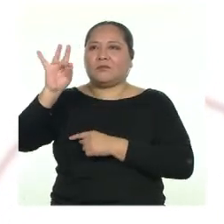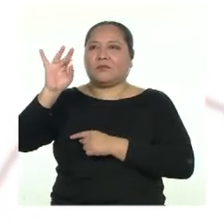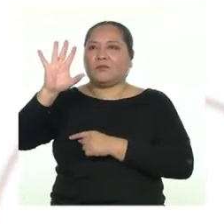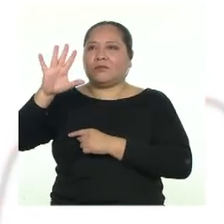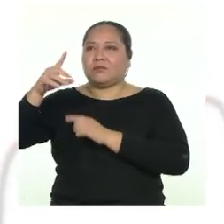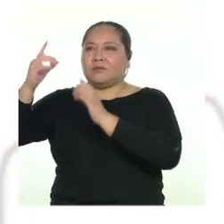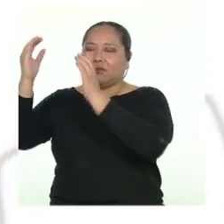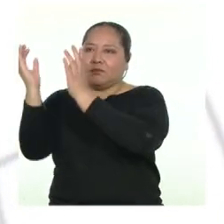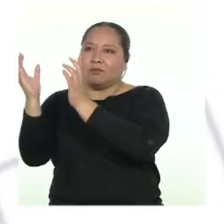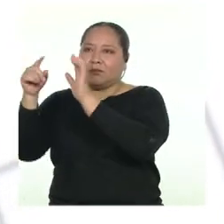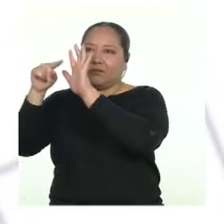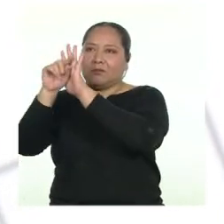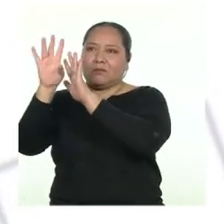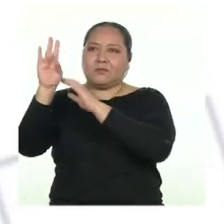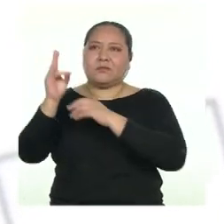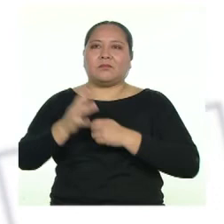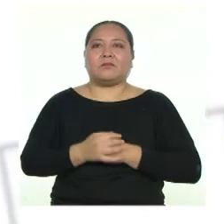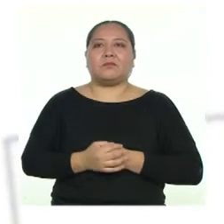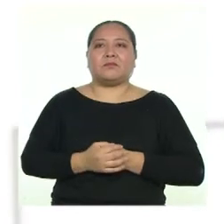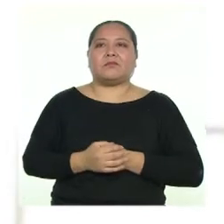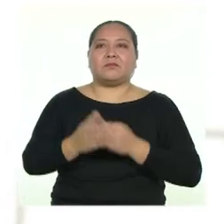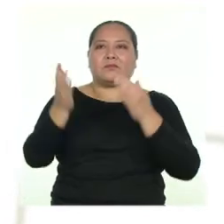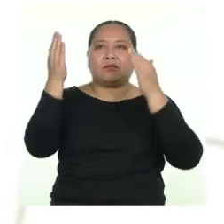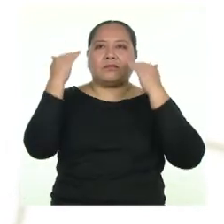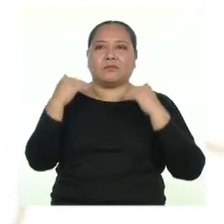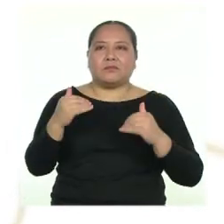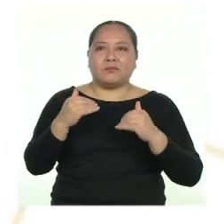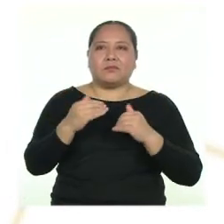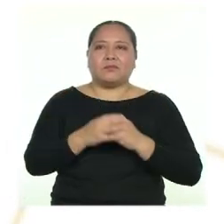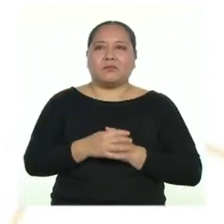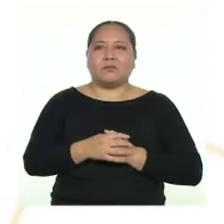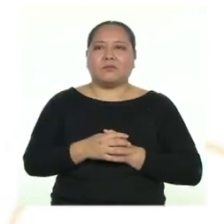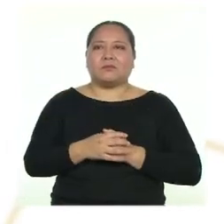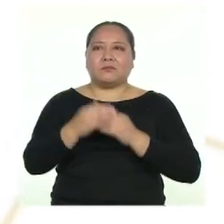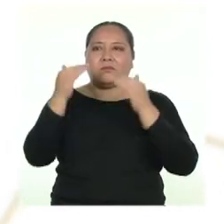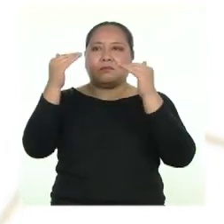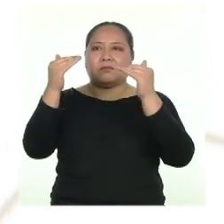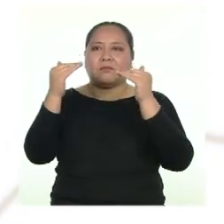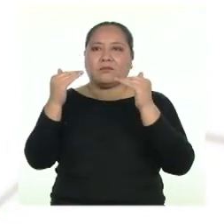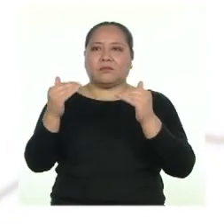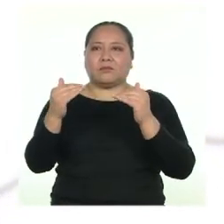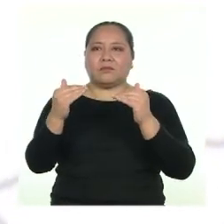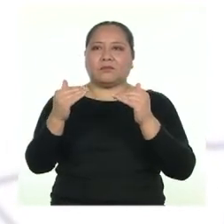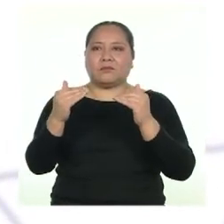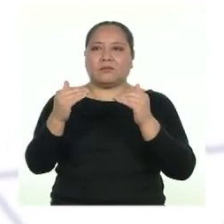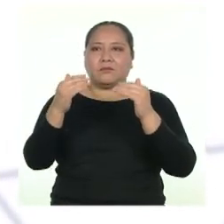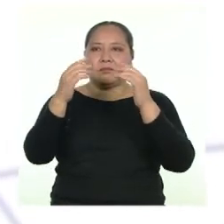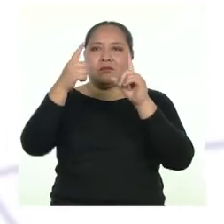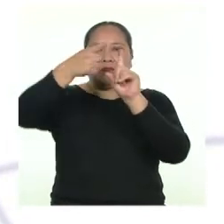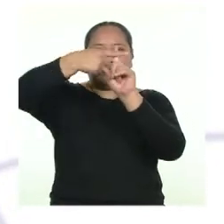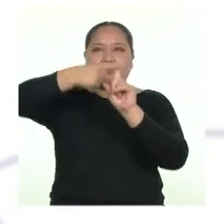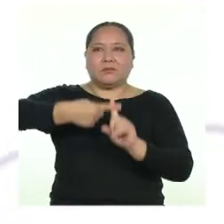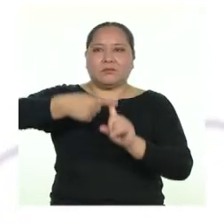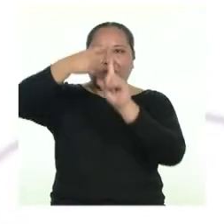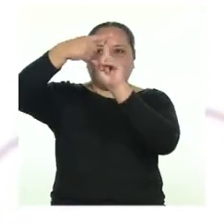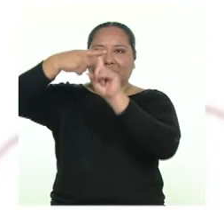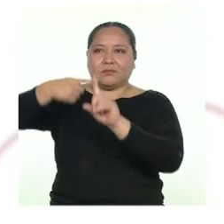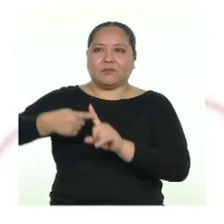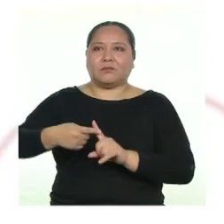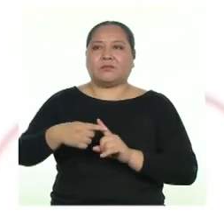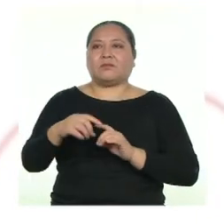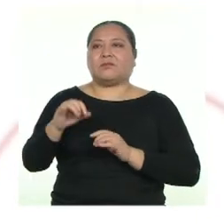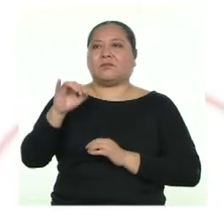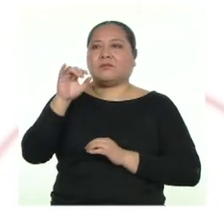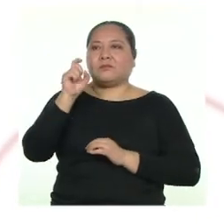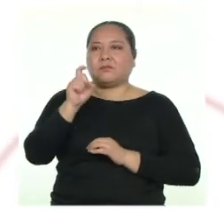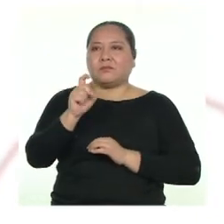por menos 7. Luego sumamos lo que nos quedó en ambas ecuaciones y tenemos que x es igual